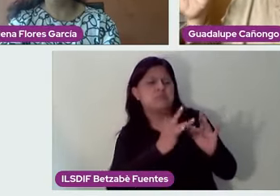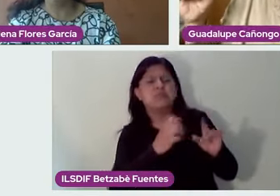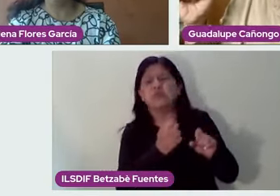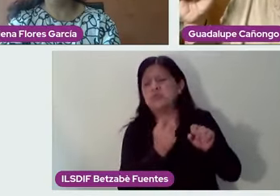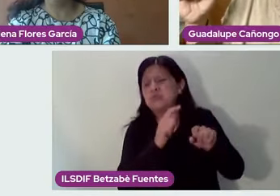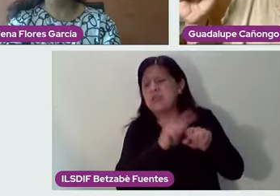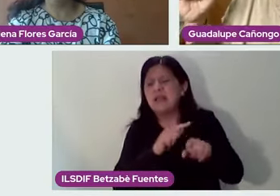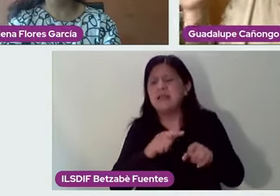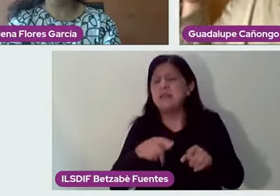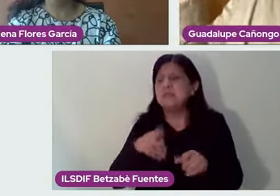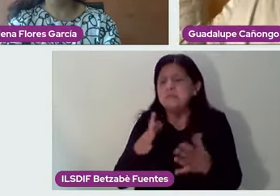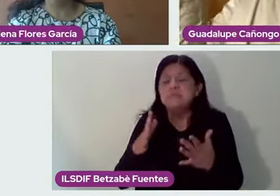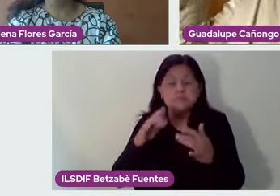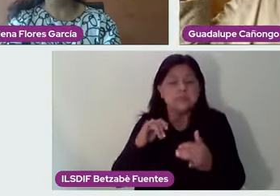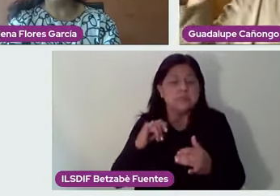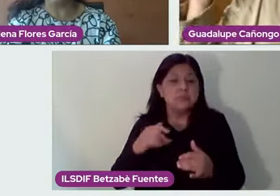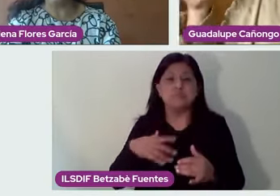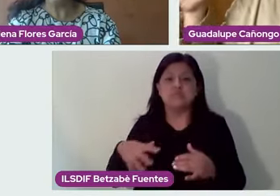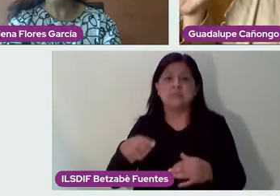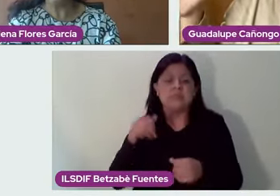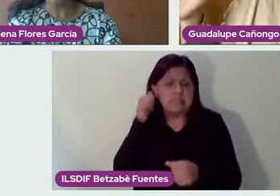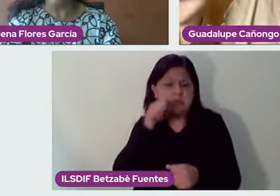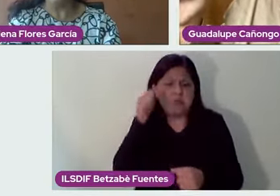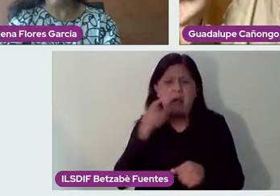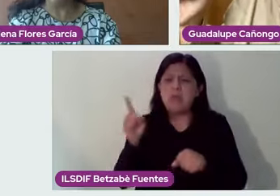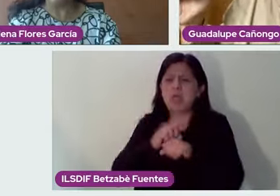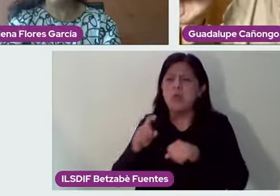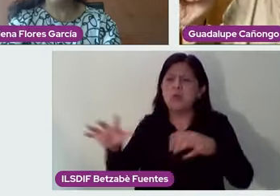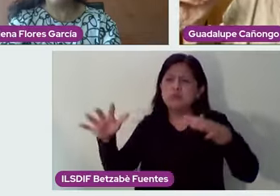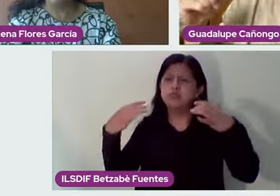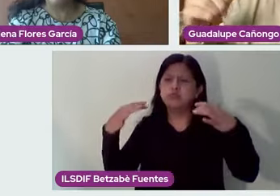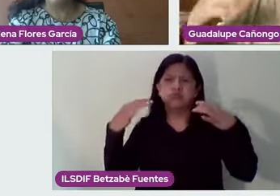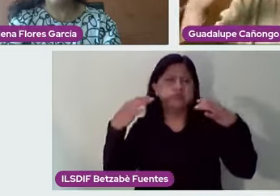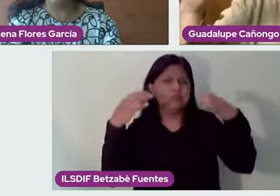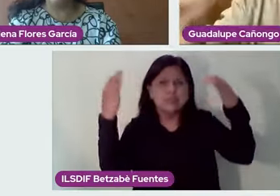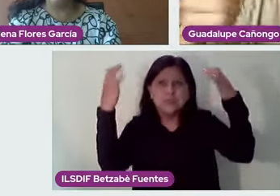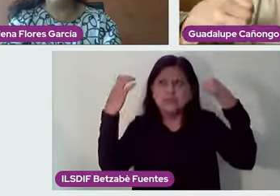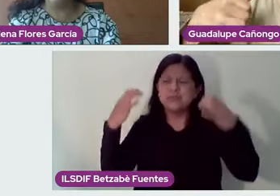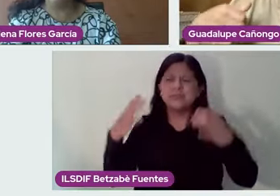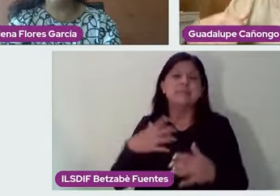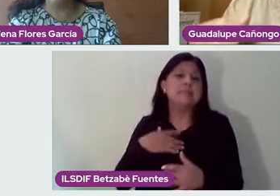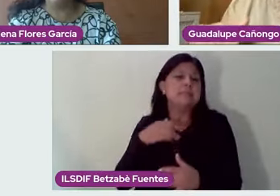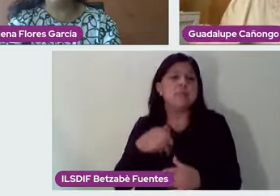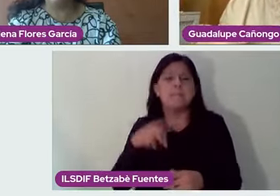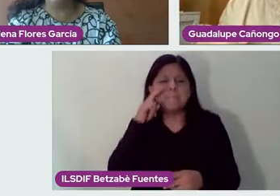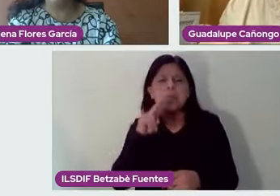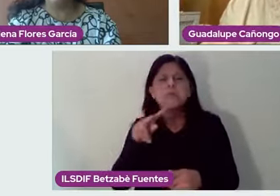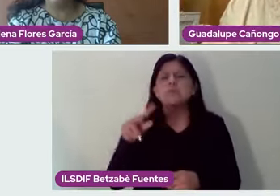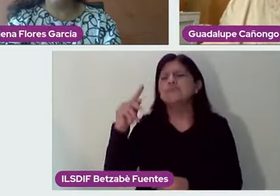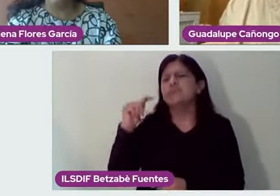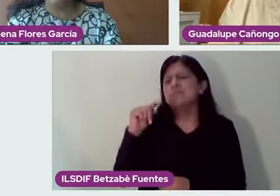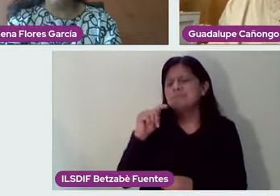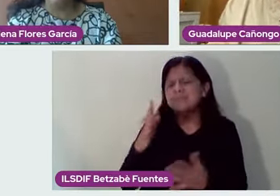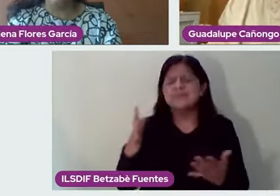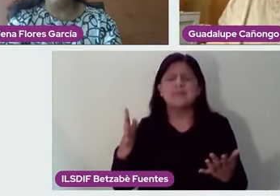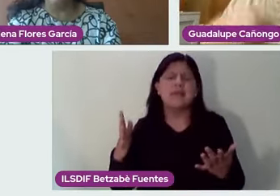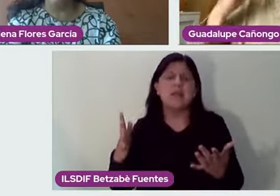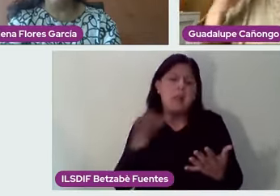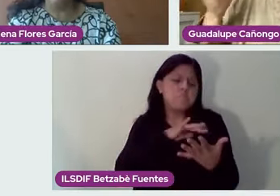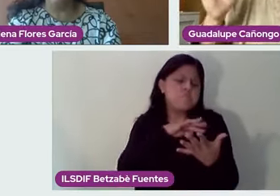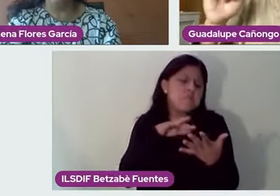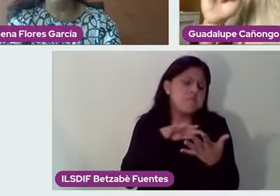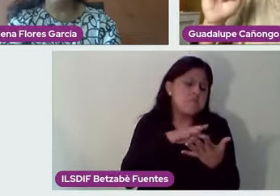tan cotidiano, porque, insisto, nos están bombardeando todo el tiempo, vemos en la televisión, vemos en